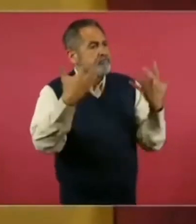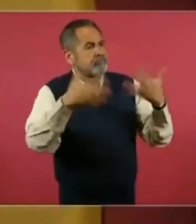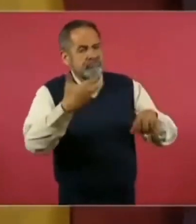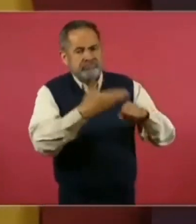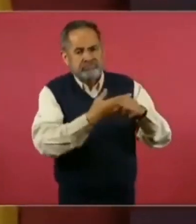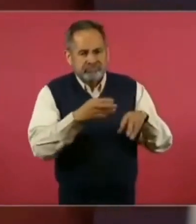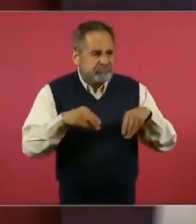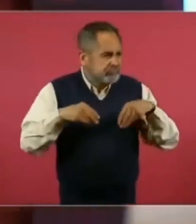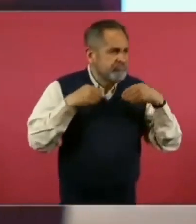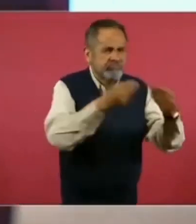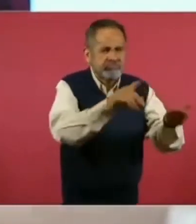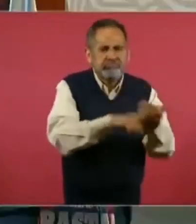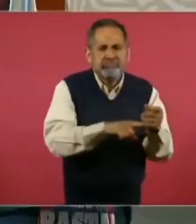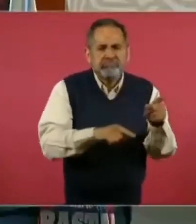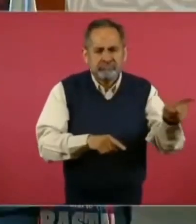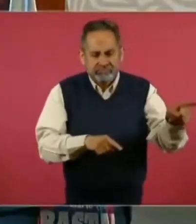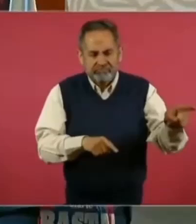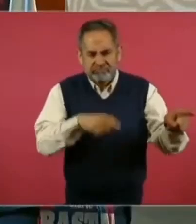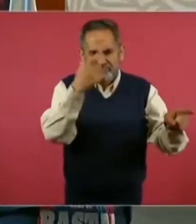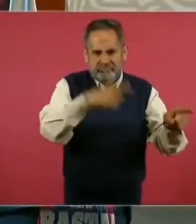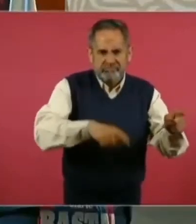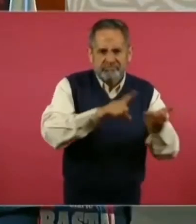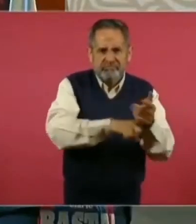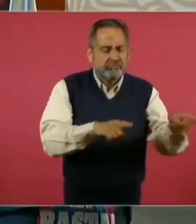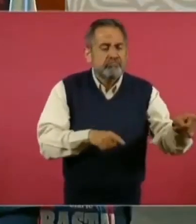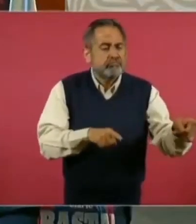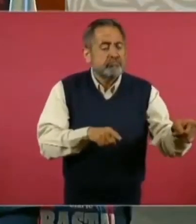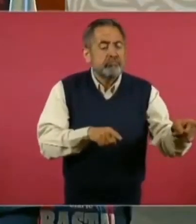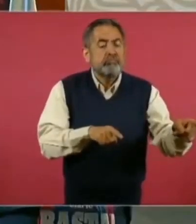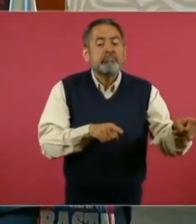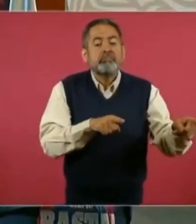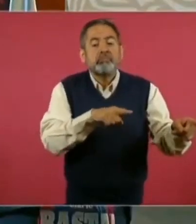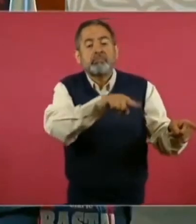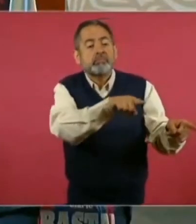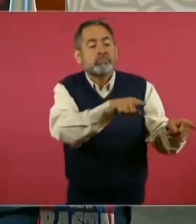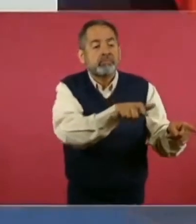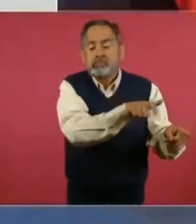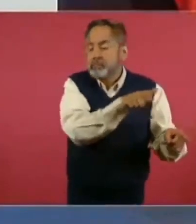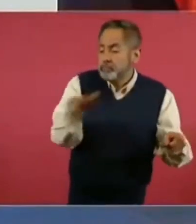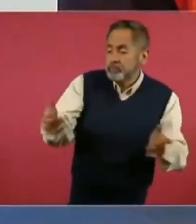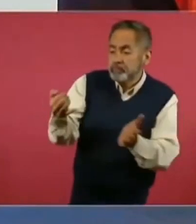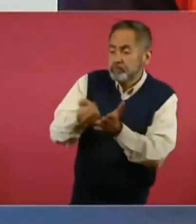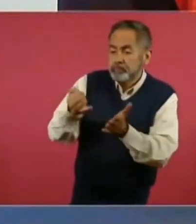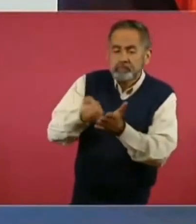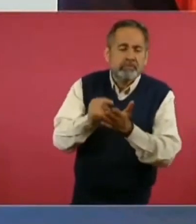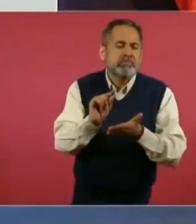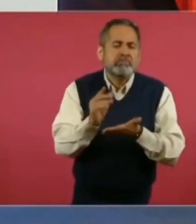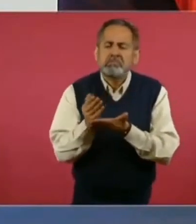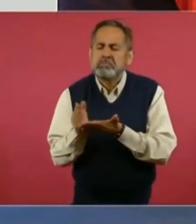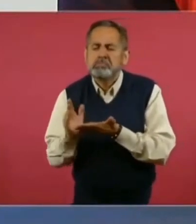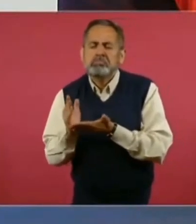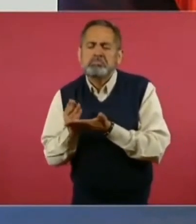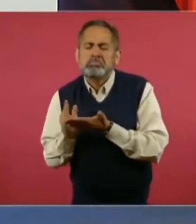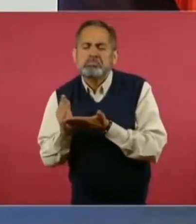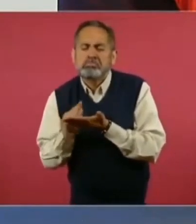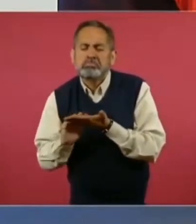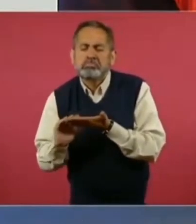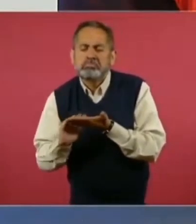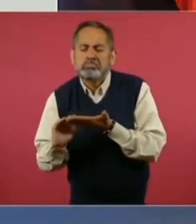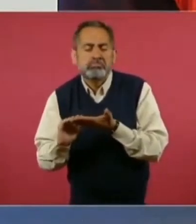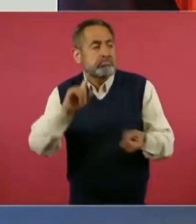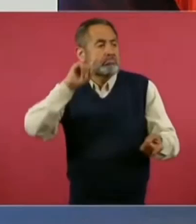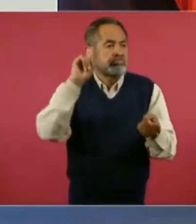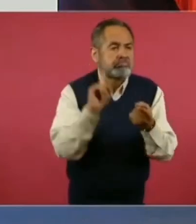corporaciones económicas financieras el privilegio de diferir el pago de impuestos hasta por el